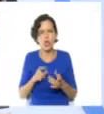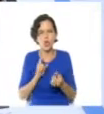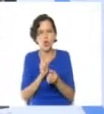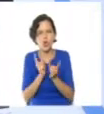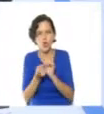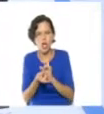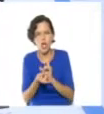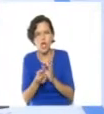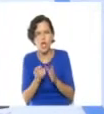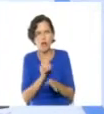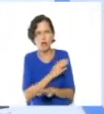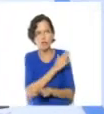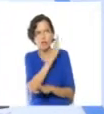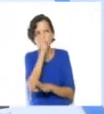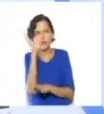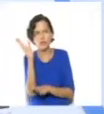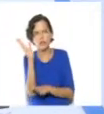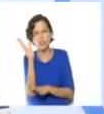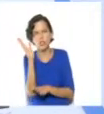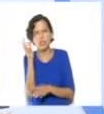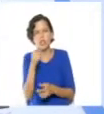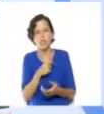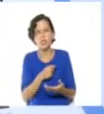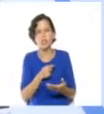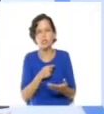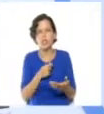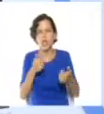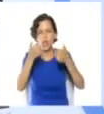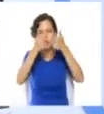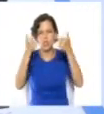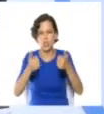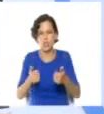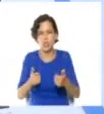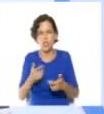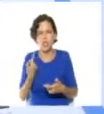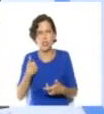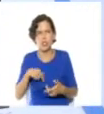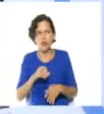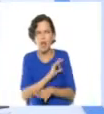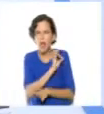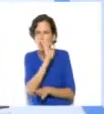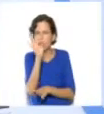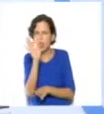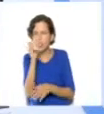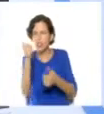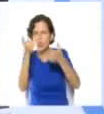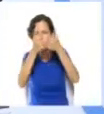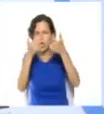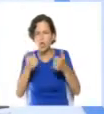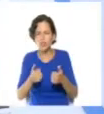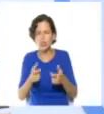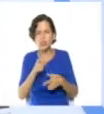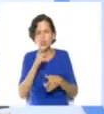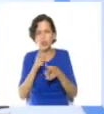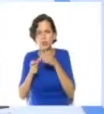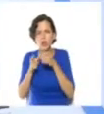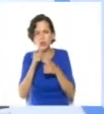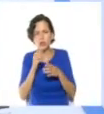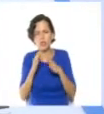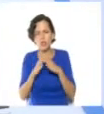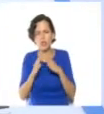cambios climáticos y el arte. ¿Y qué tiene que ver los cambios climáticos con el arte? Sería la pregunta en